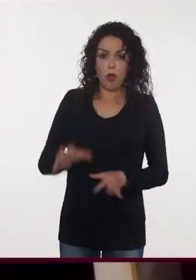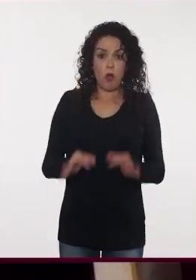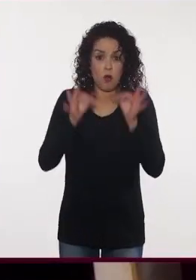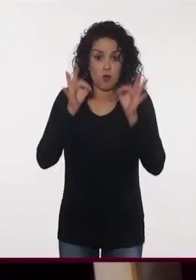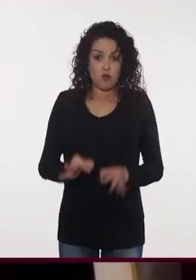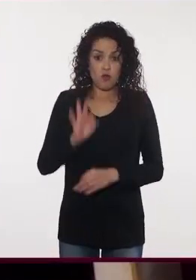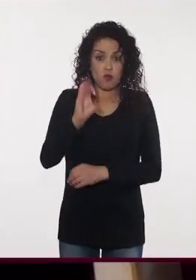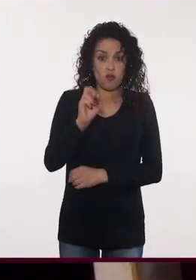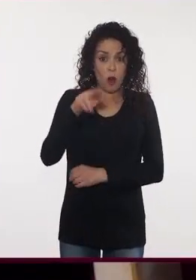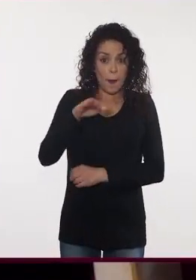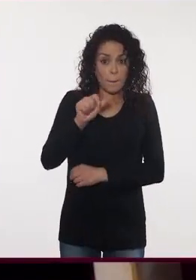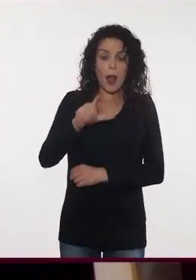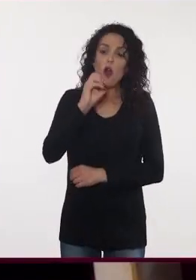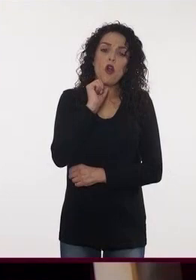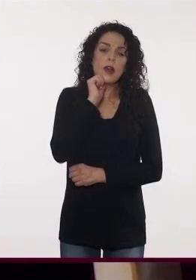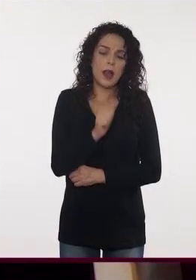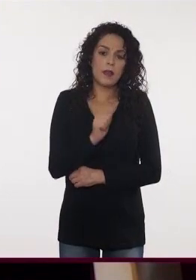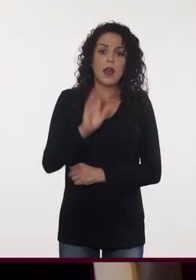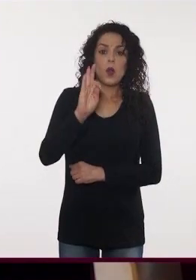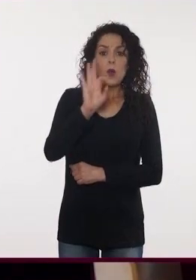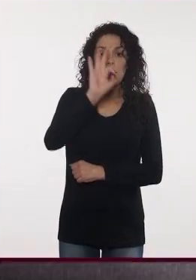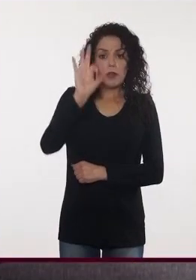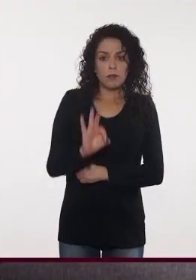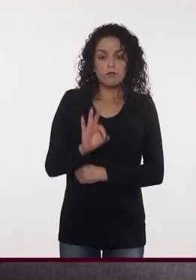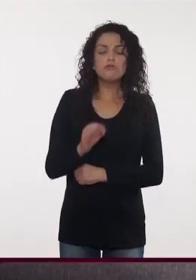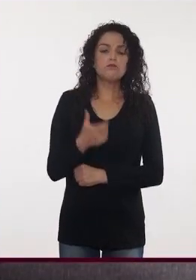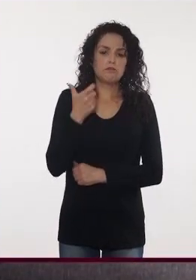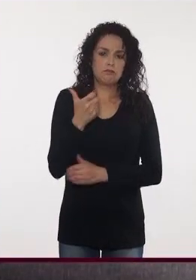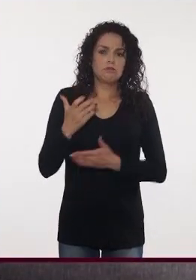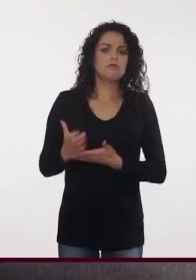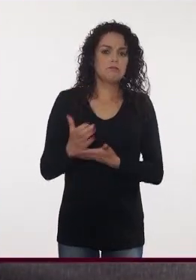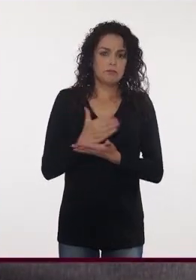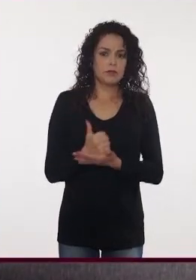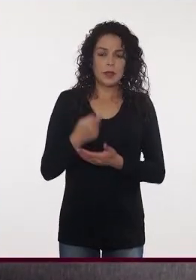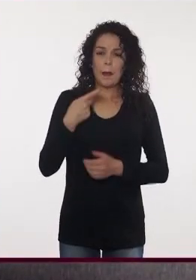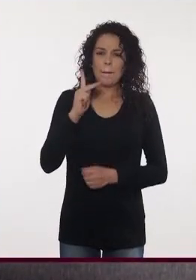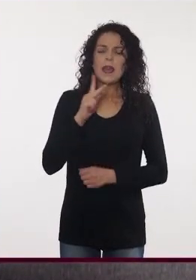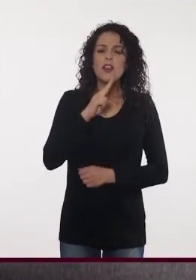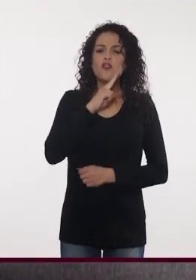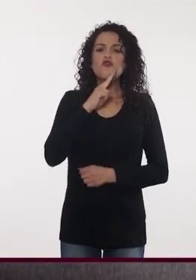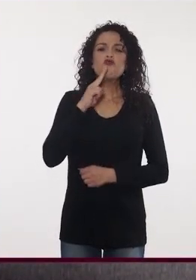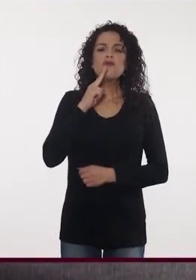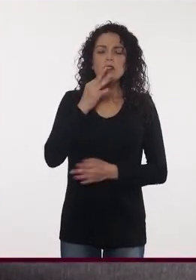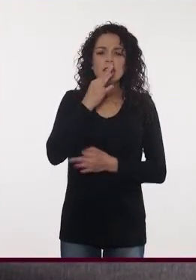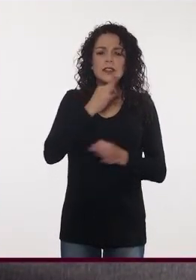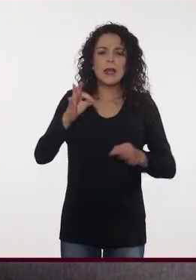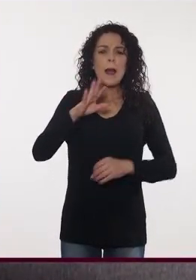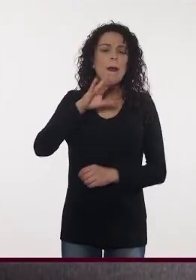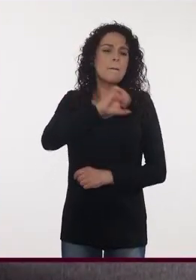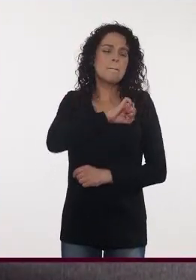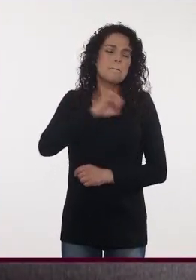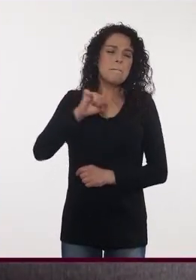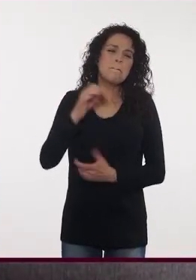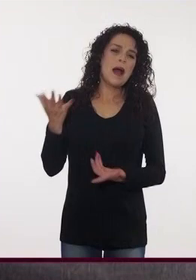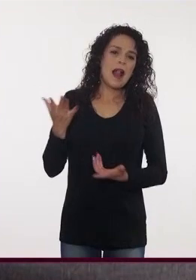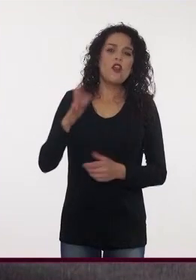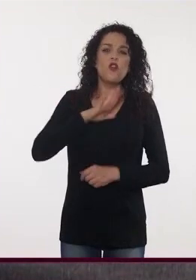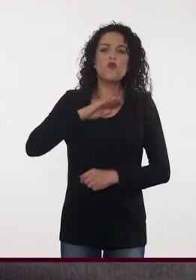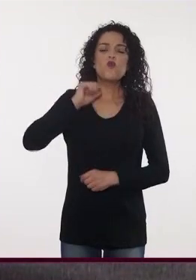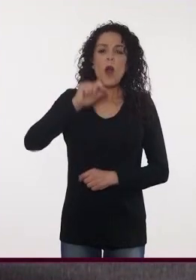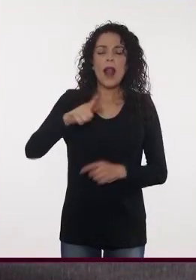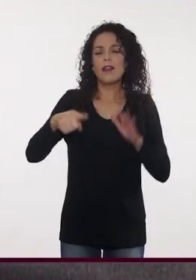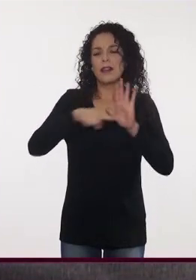El 40% tiene sus ingresos. La mala noticia es que esto significa que más o menos